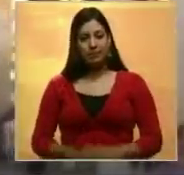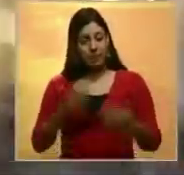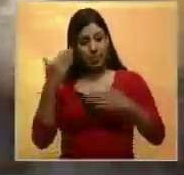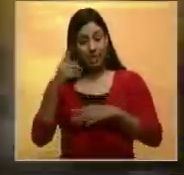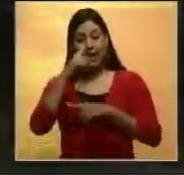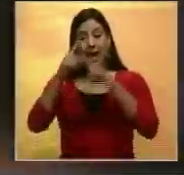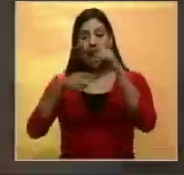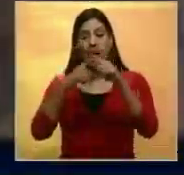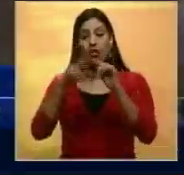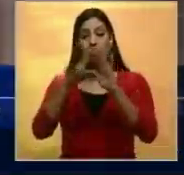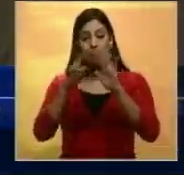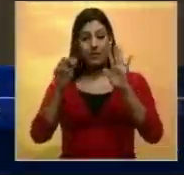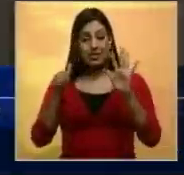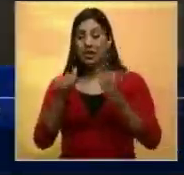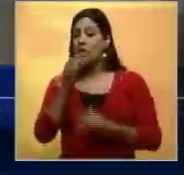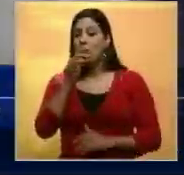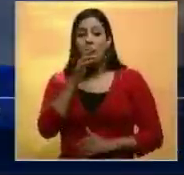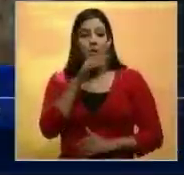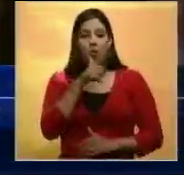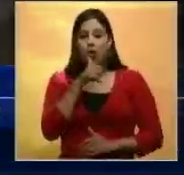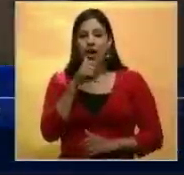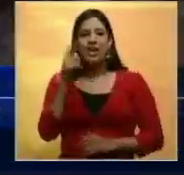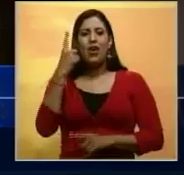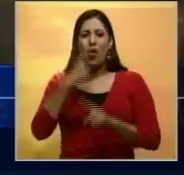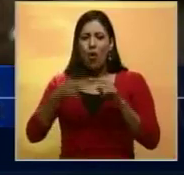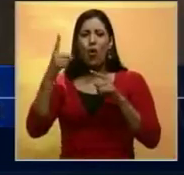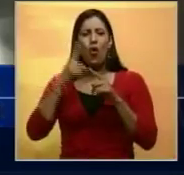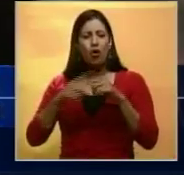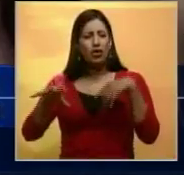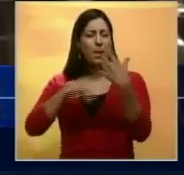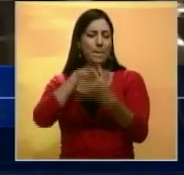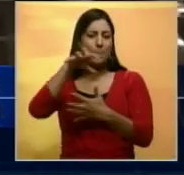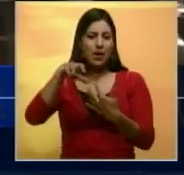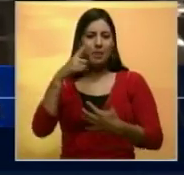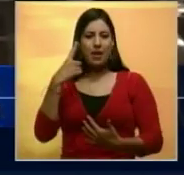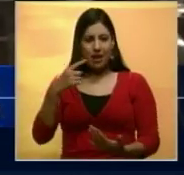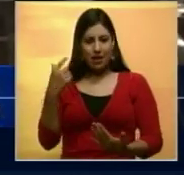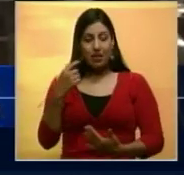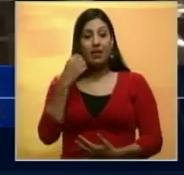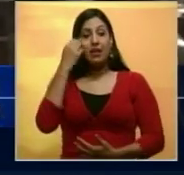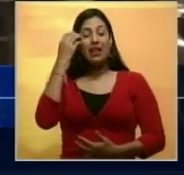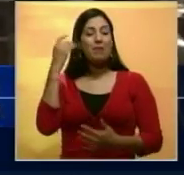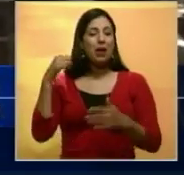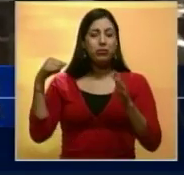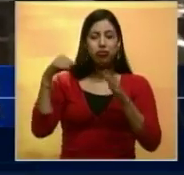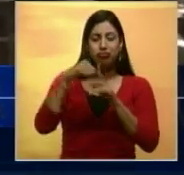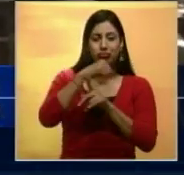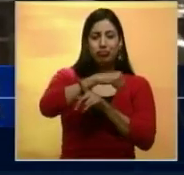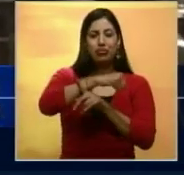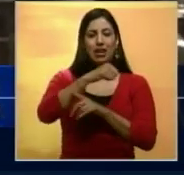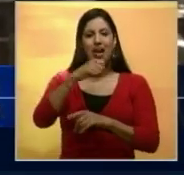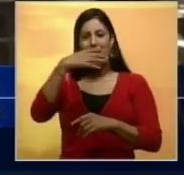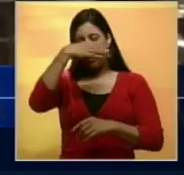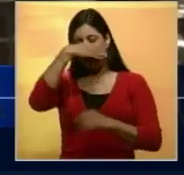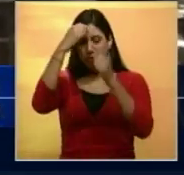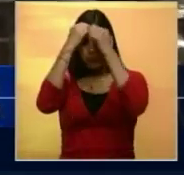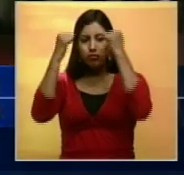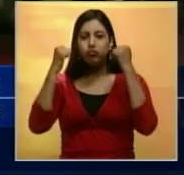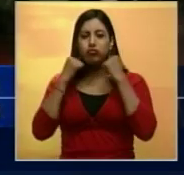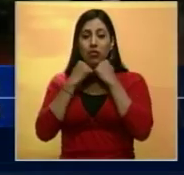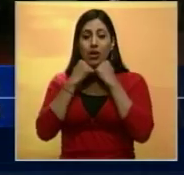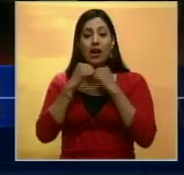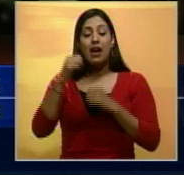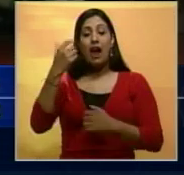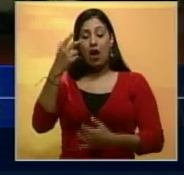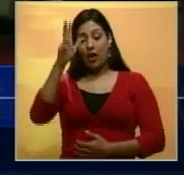El año 2016 no quedó exento de otro tipo de acontecimientos, los atentados terroristas. Berlín y